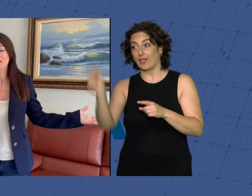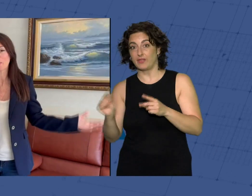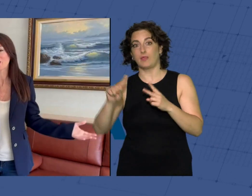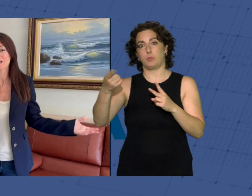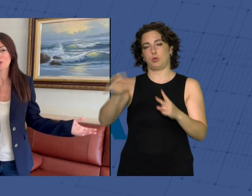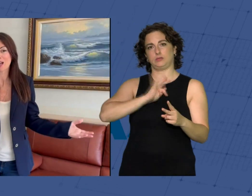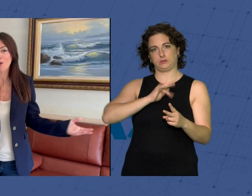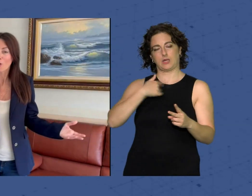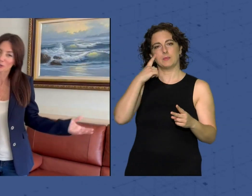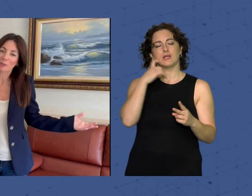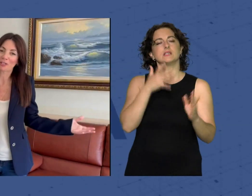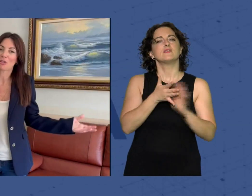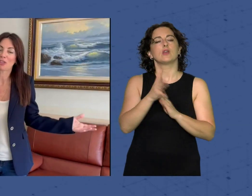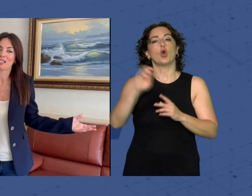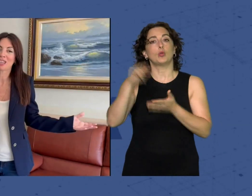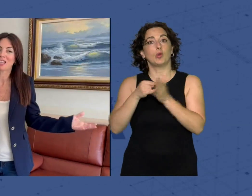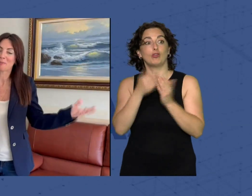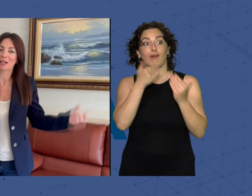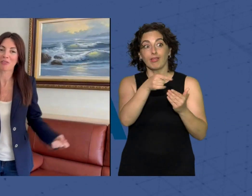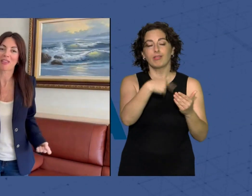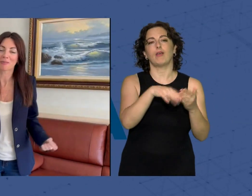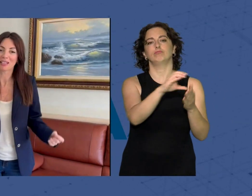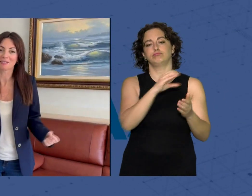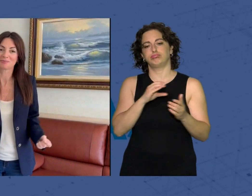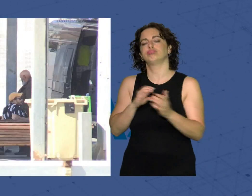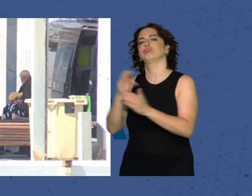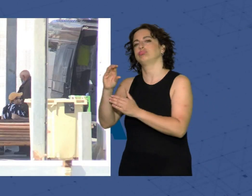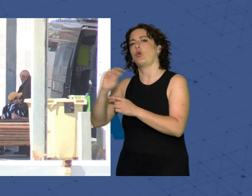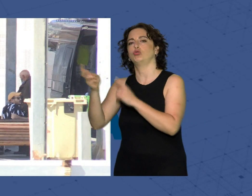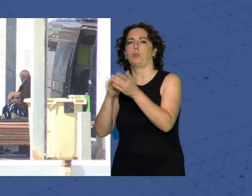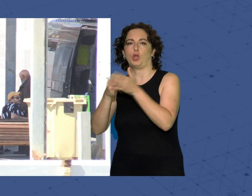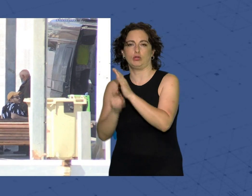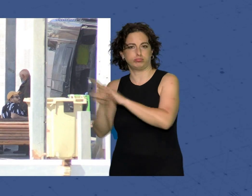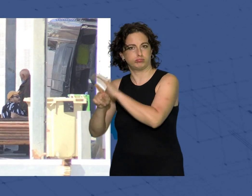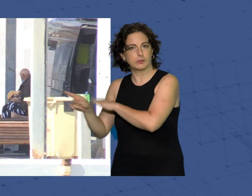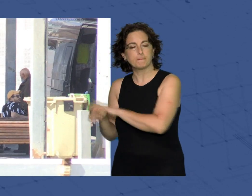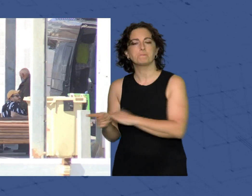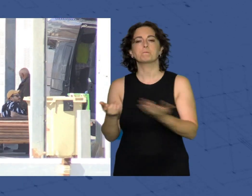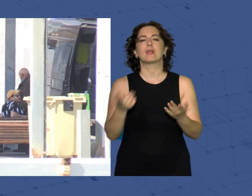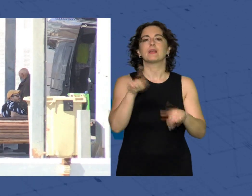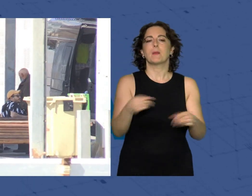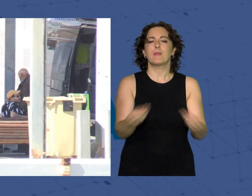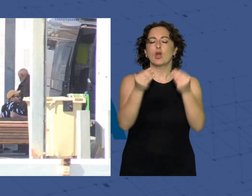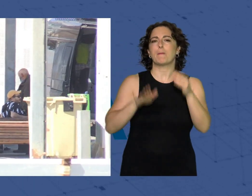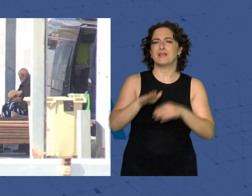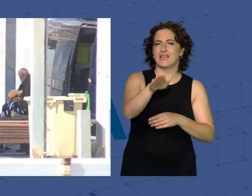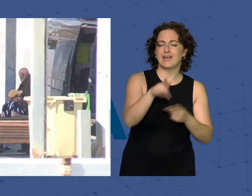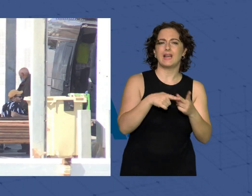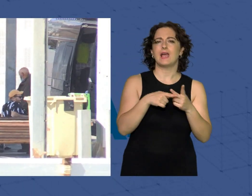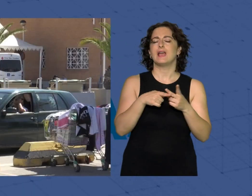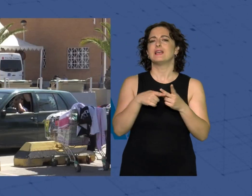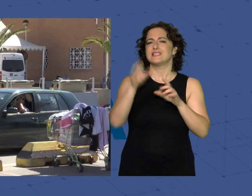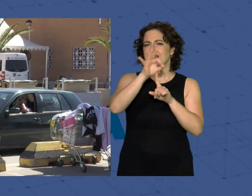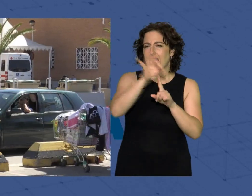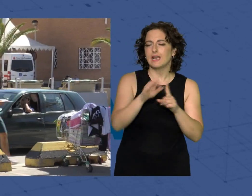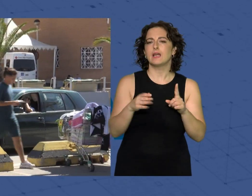permite poder desarrollar otros proyectos esenciales para la ciudad de Almería La APA también ha realizado mejoras en las pasarelas en la señalización en